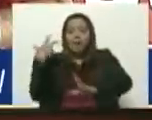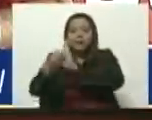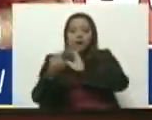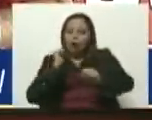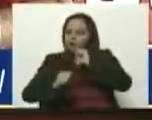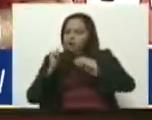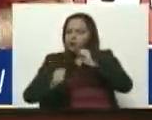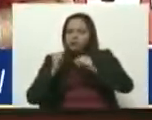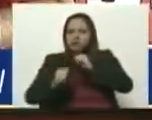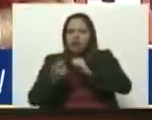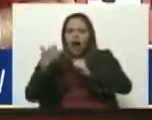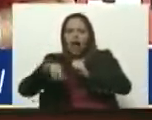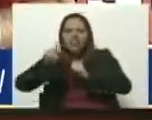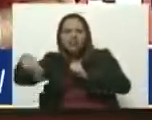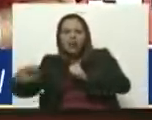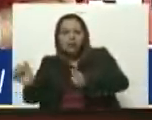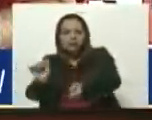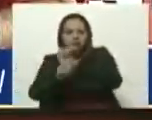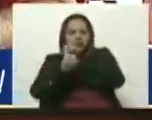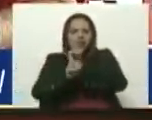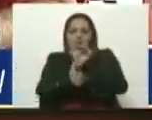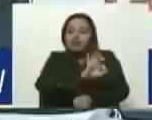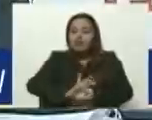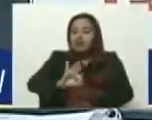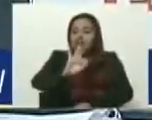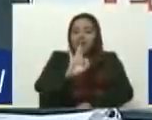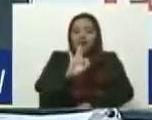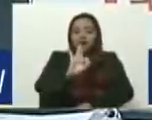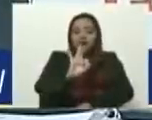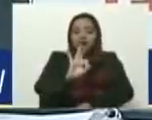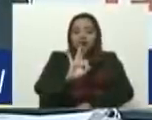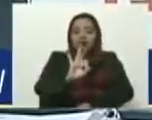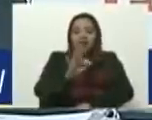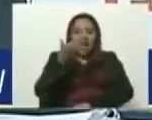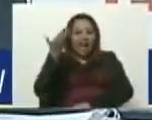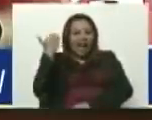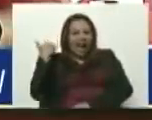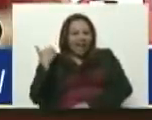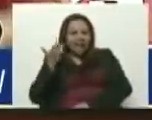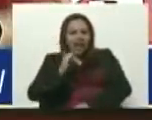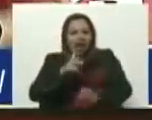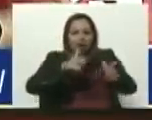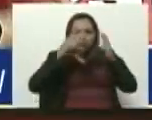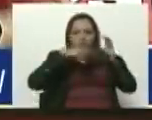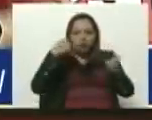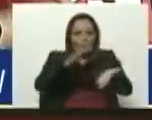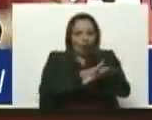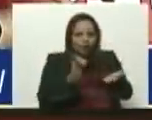fueron detenidos y a ninguno será antes que los ejecutaban